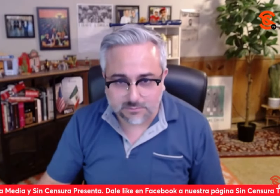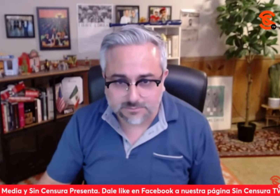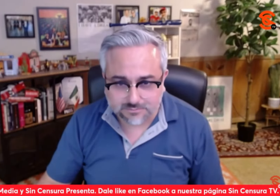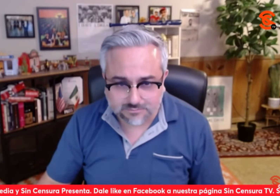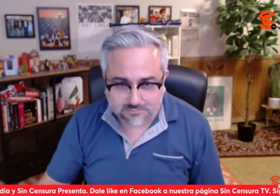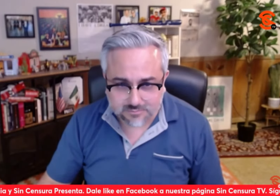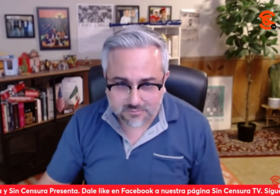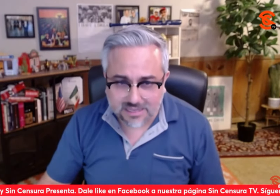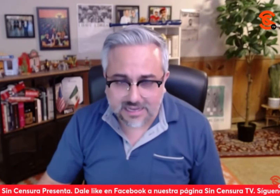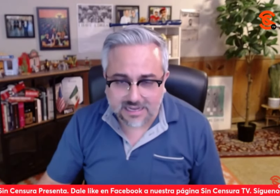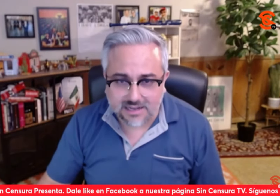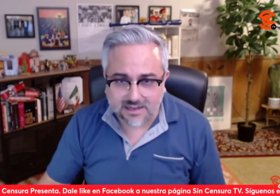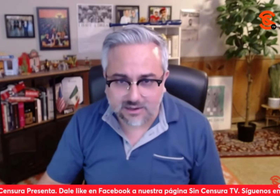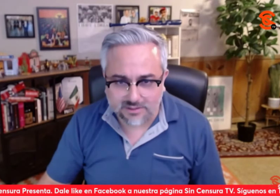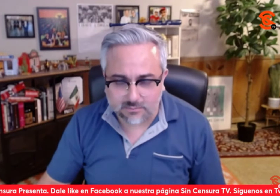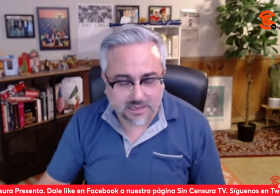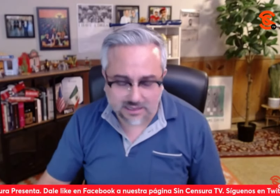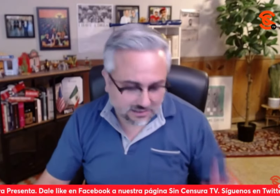Obrador